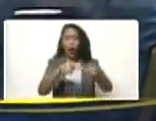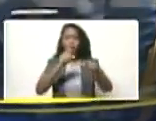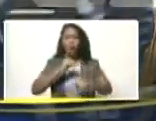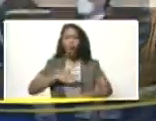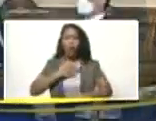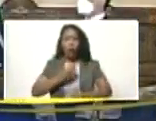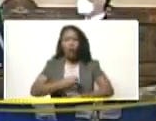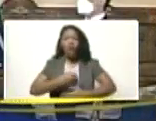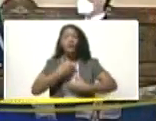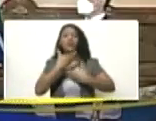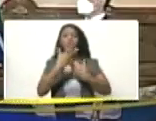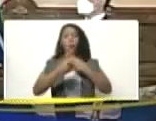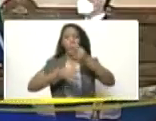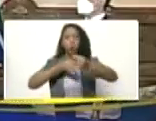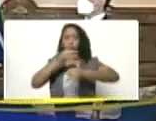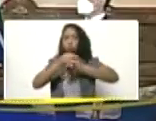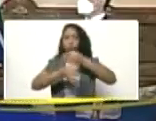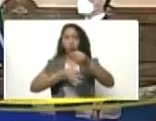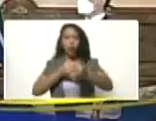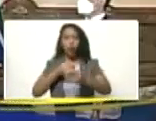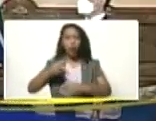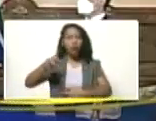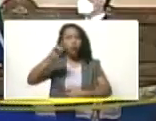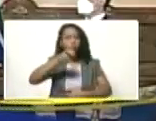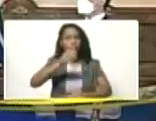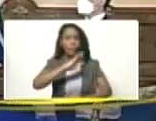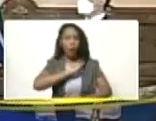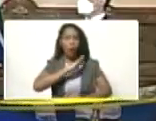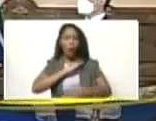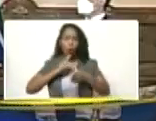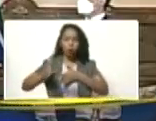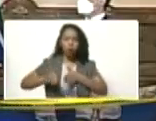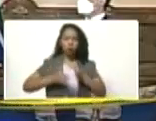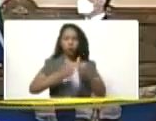expresarse y buscar su propio camino,